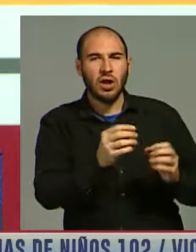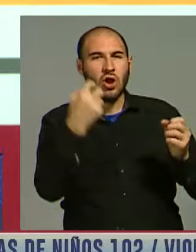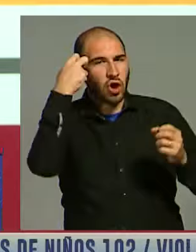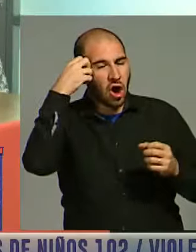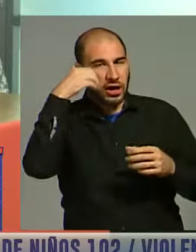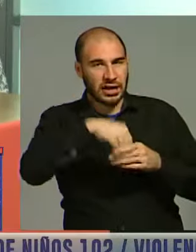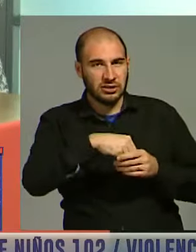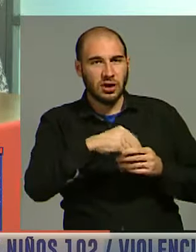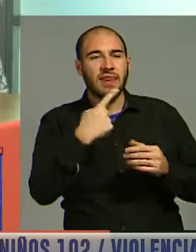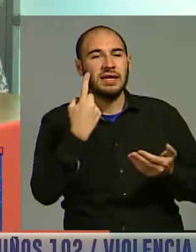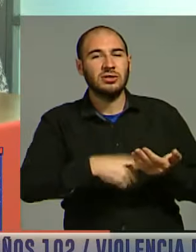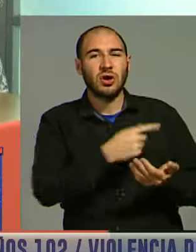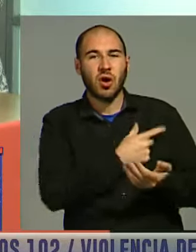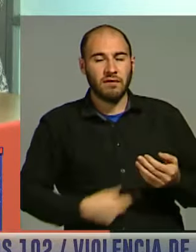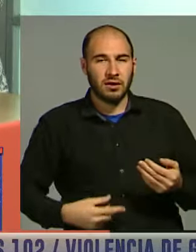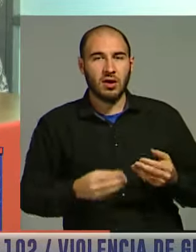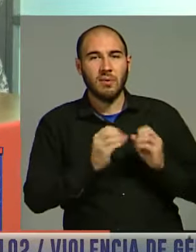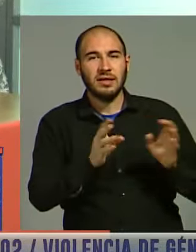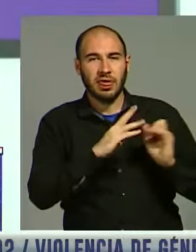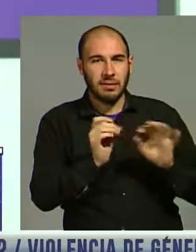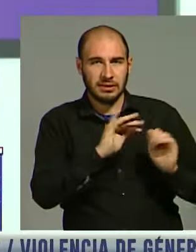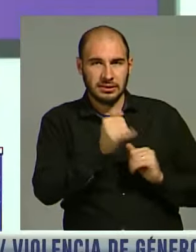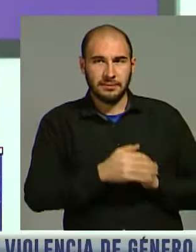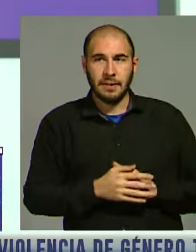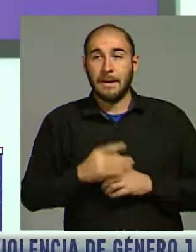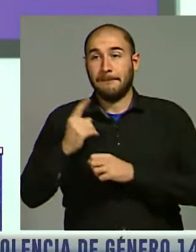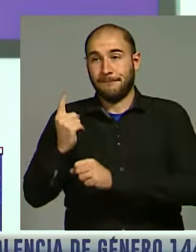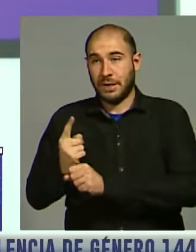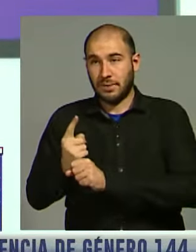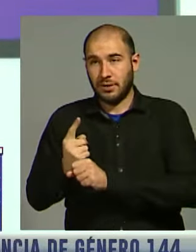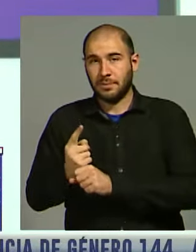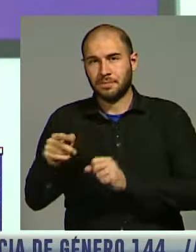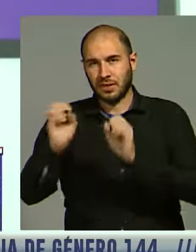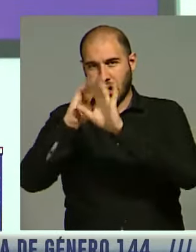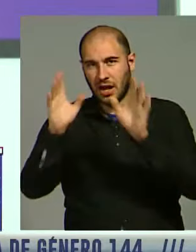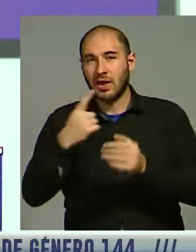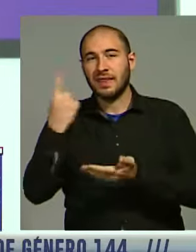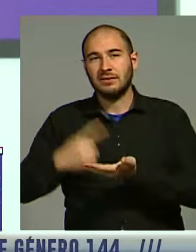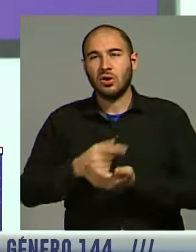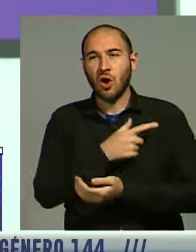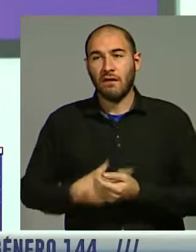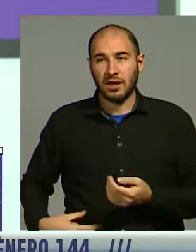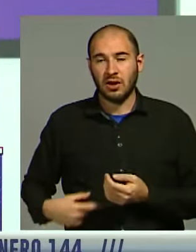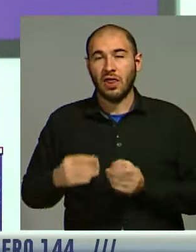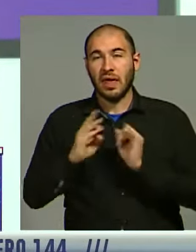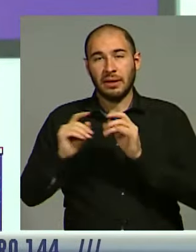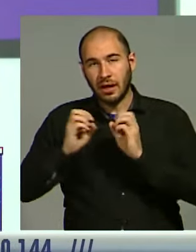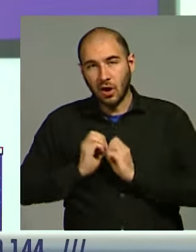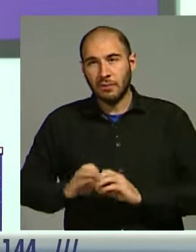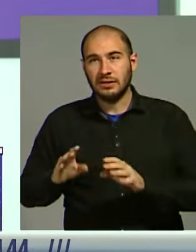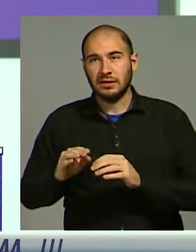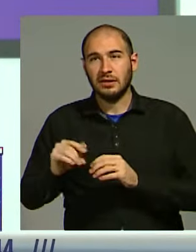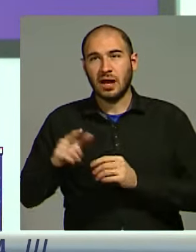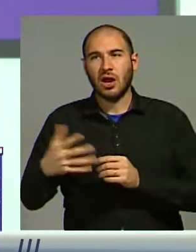Congreso frente a esta decisión del gobierno de instalar el debate? Primero hay que dejar bien claro que esta decisión del gobierno de instalar el debate viene